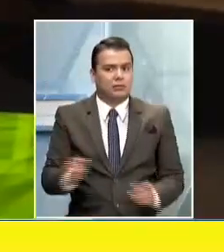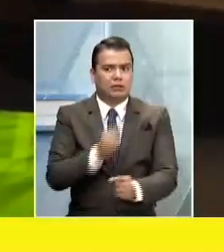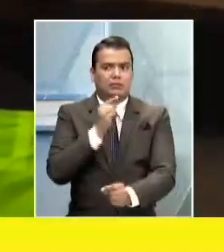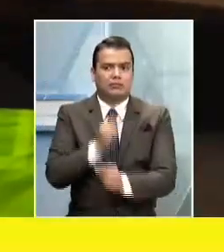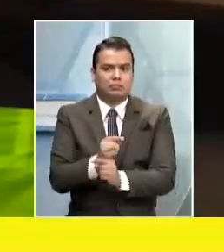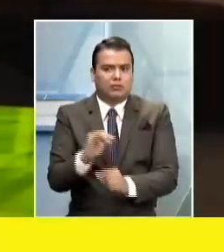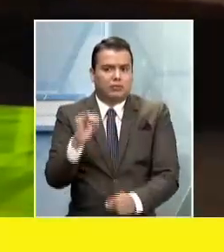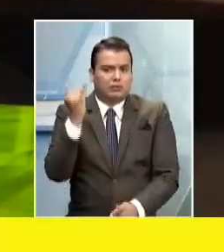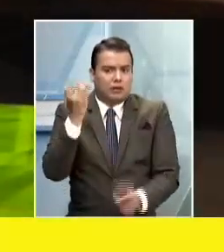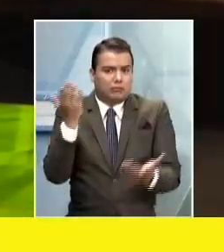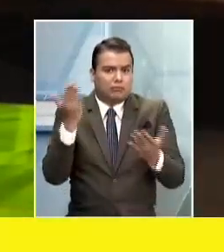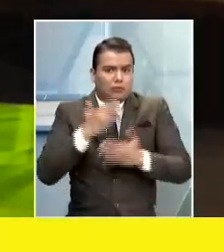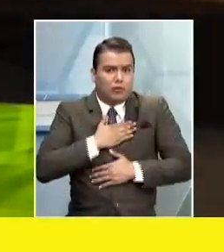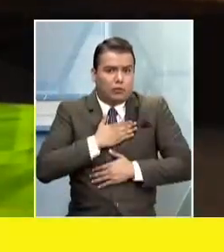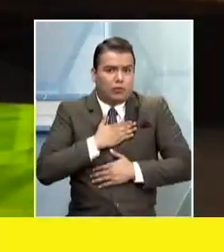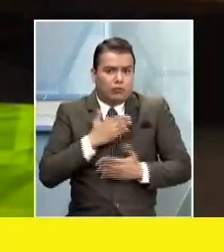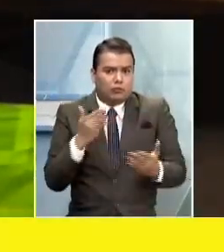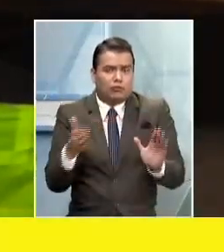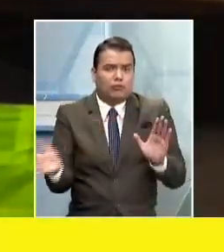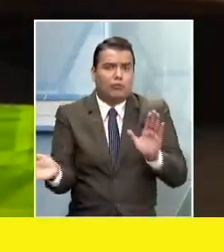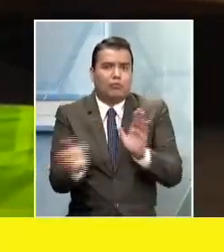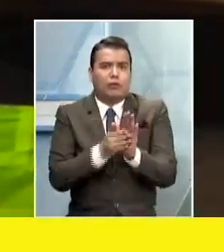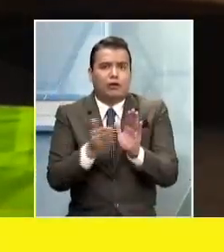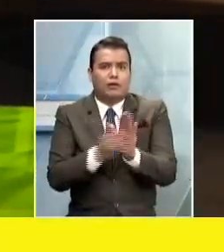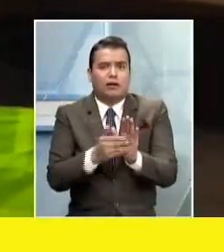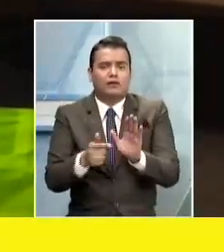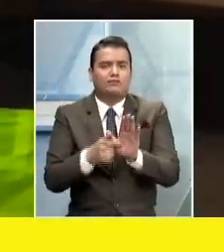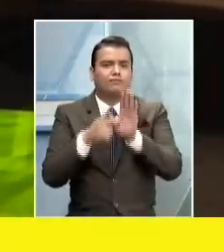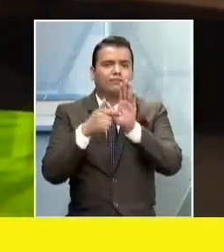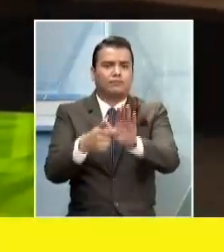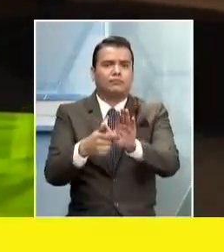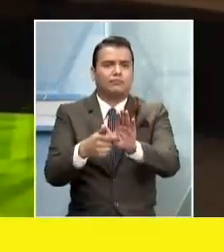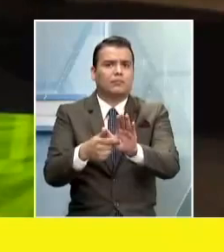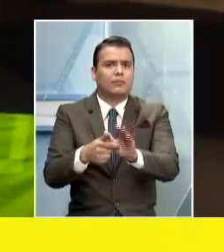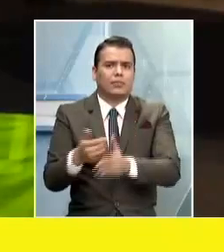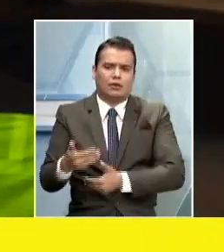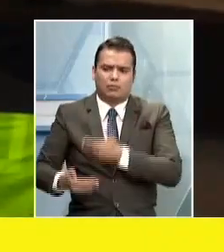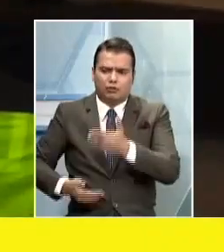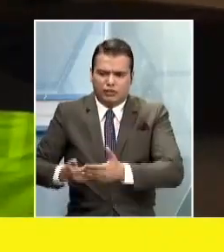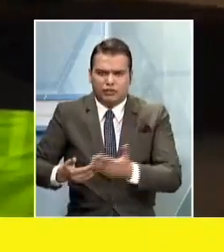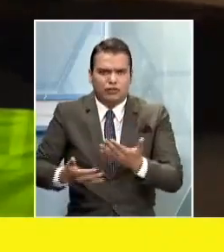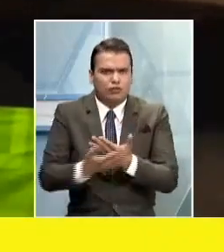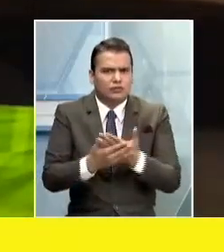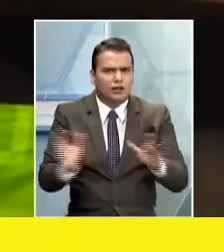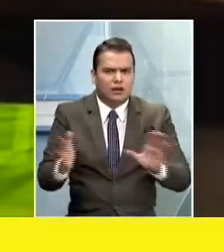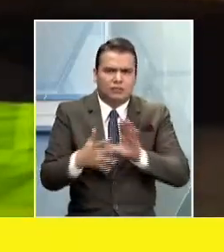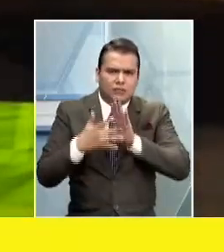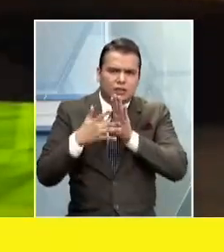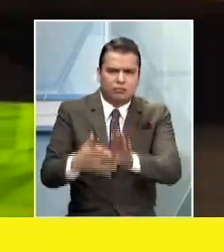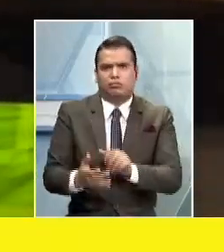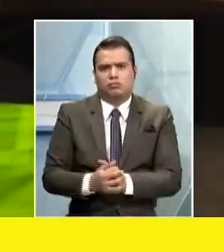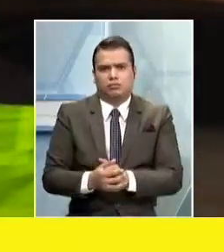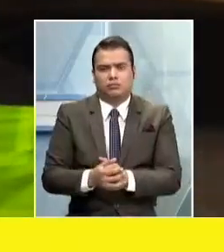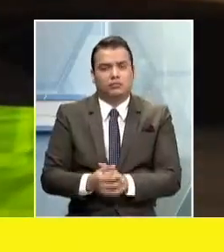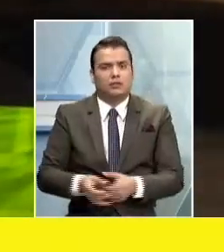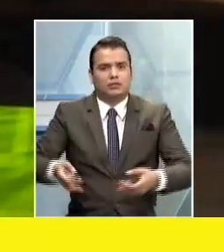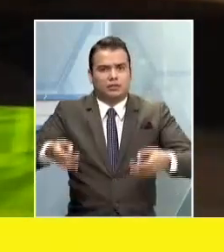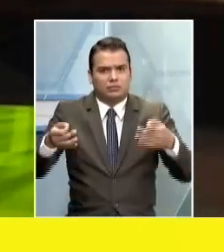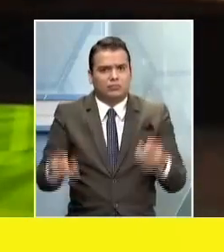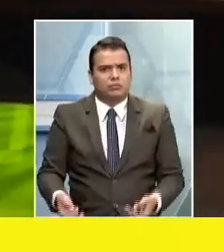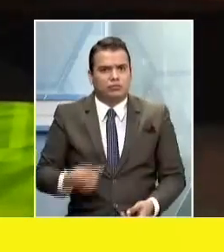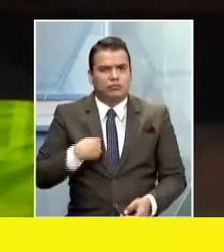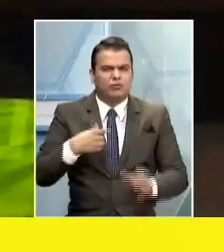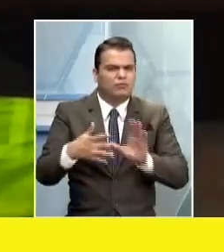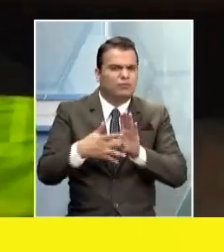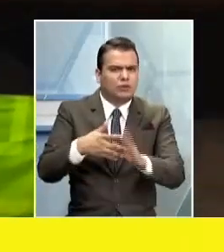Estoy dispuesto a mostrarle a la comunidad candelareña lo que se ha hecho. Estoy dispuesto a mostrarle a la comunidad candelareña que